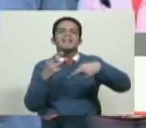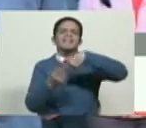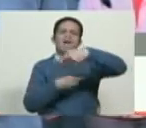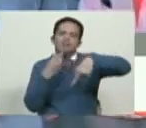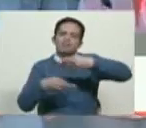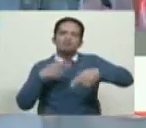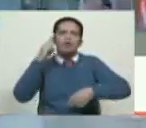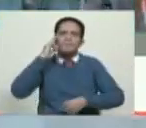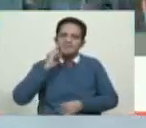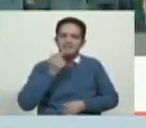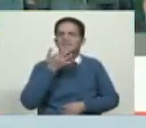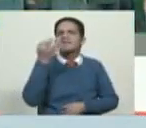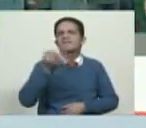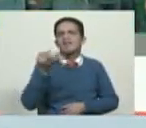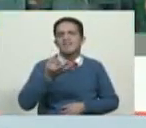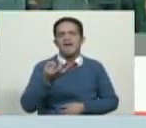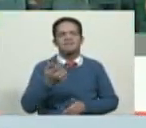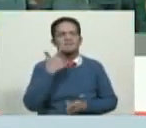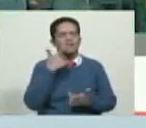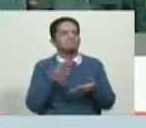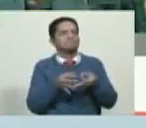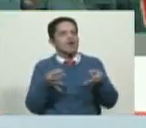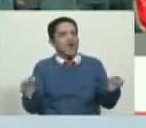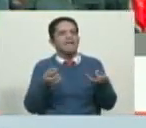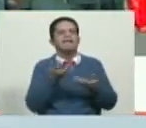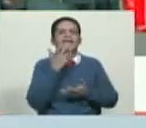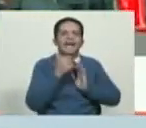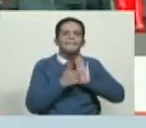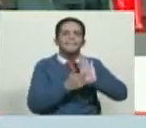militar de la moral, de la doctrina, del ejemplo.